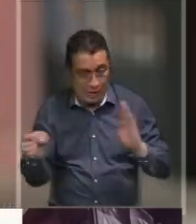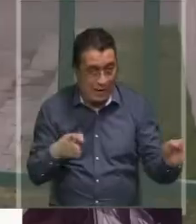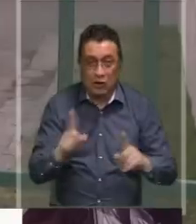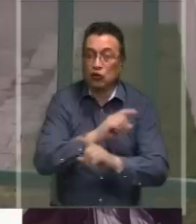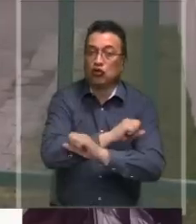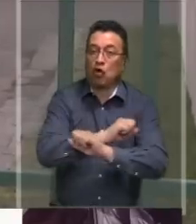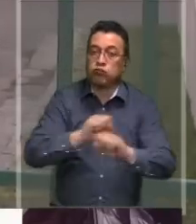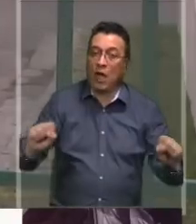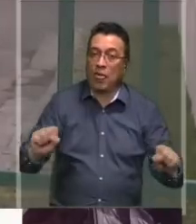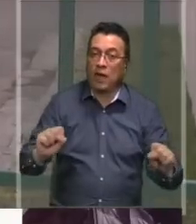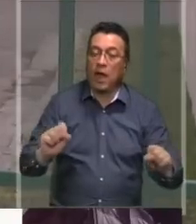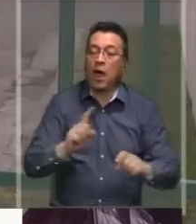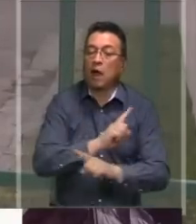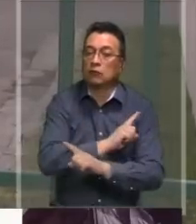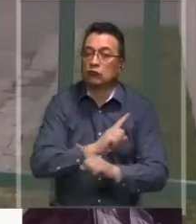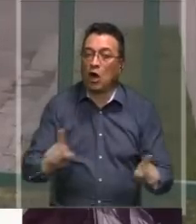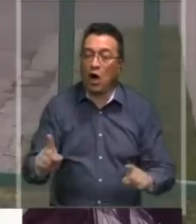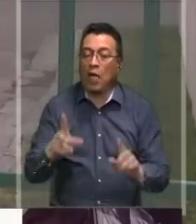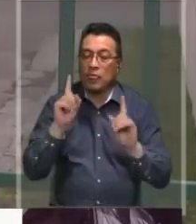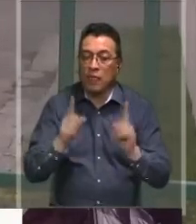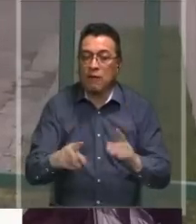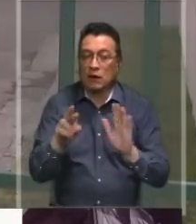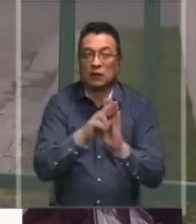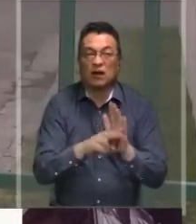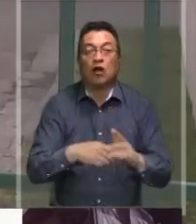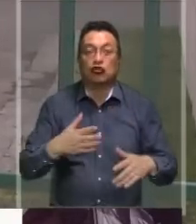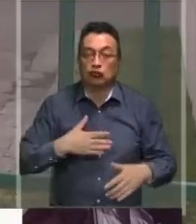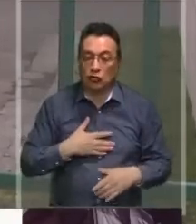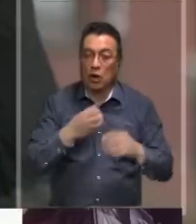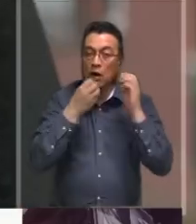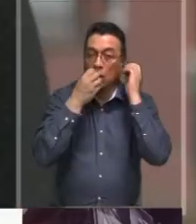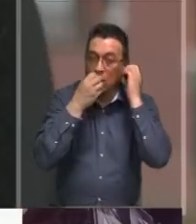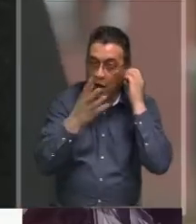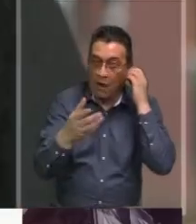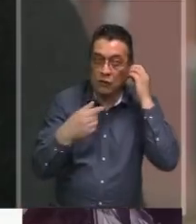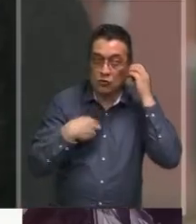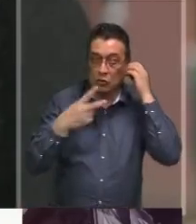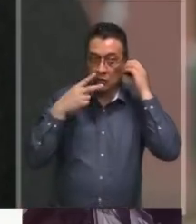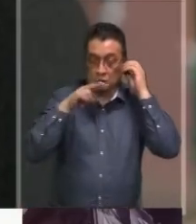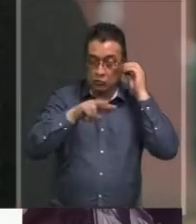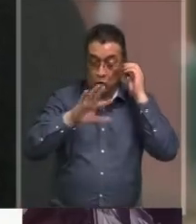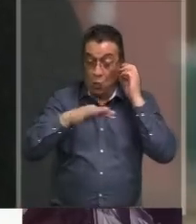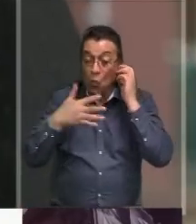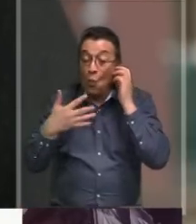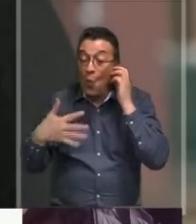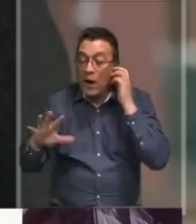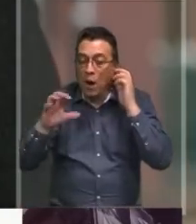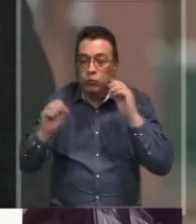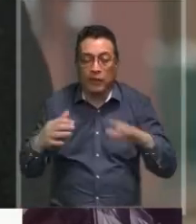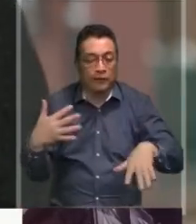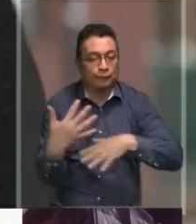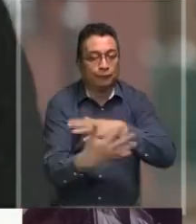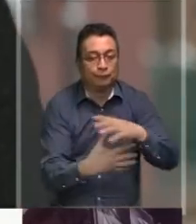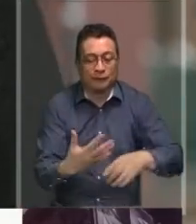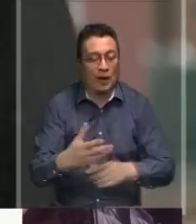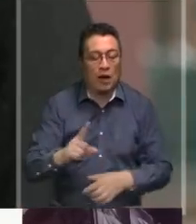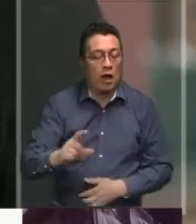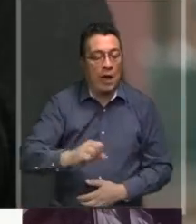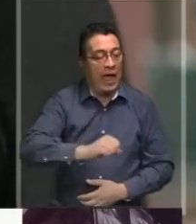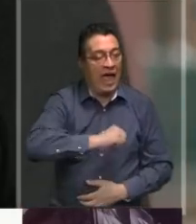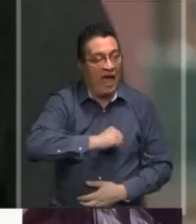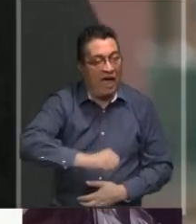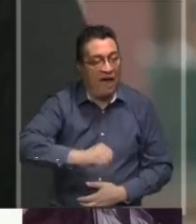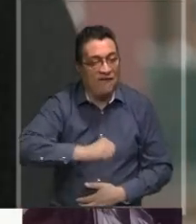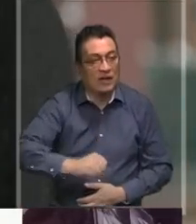reglamentado. Por eso hablo yo, y mirando desde la perspectiva desde arriba, todo puede suceder. Evitemos que suceda